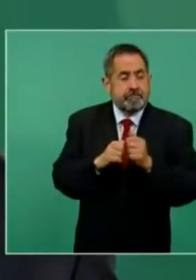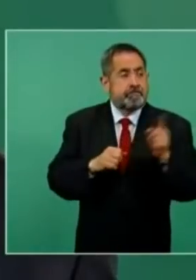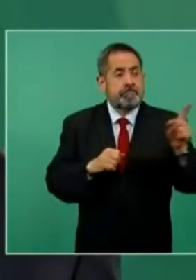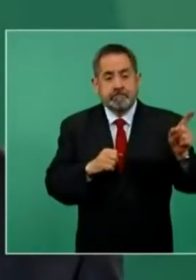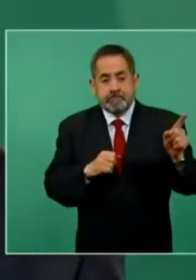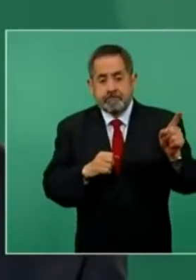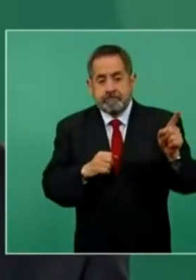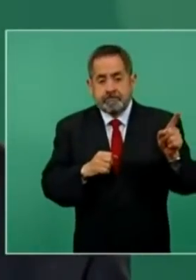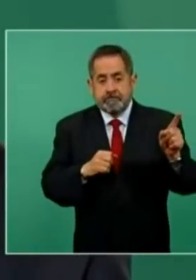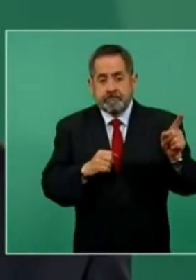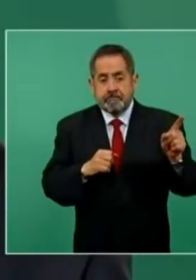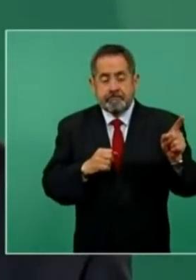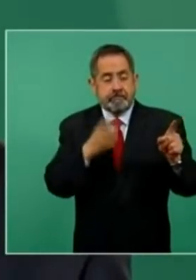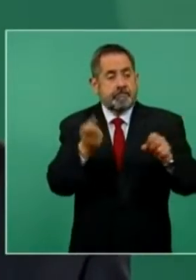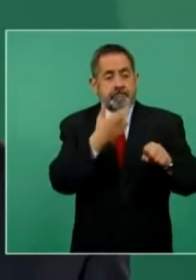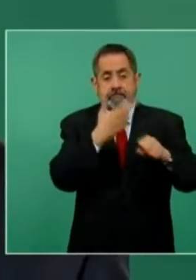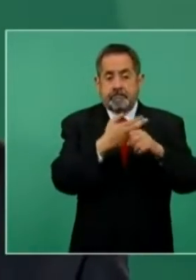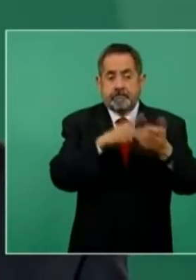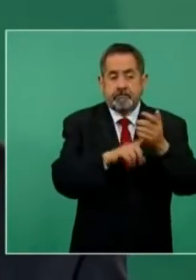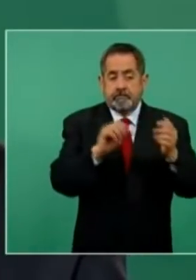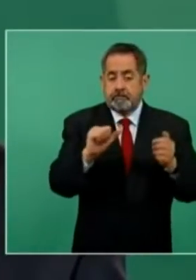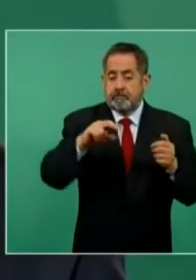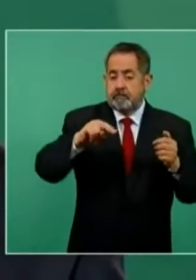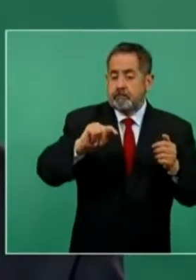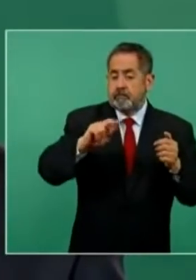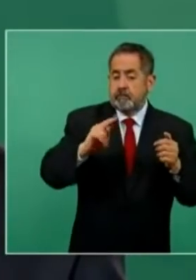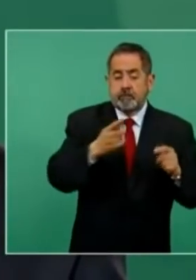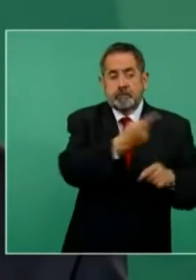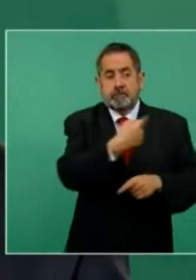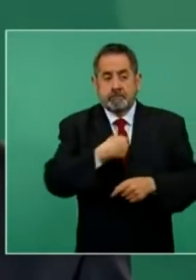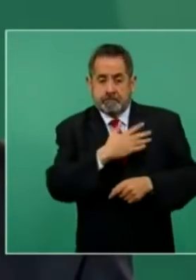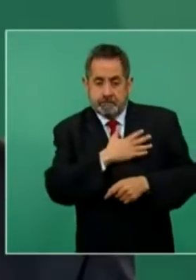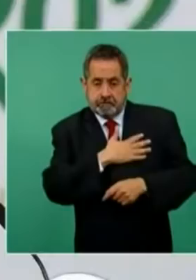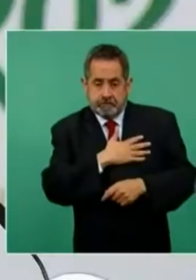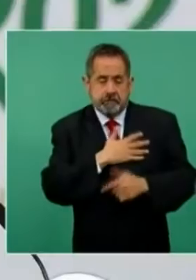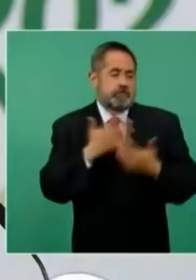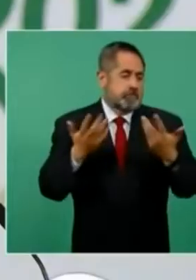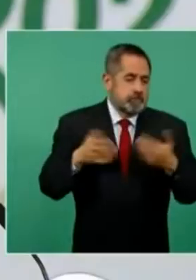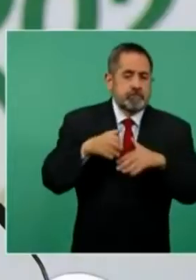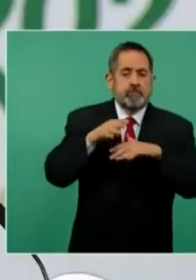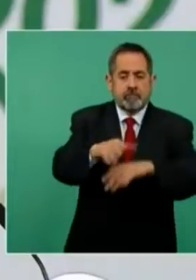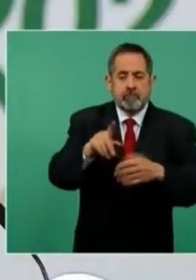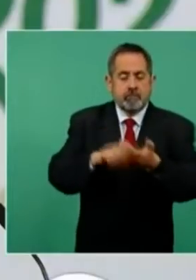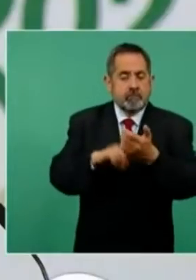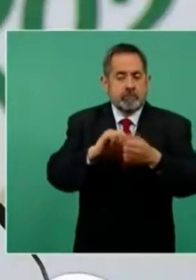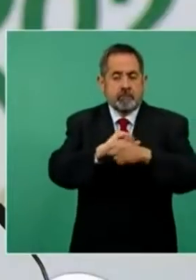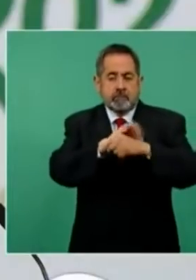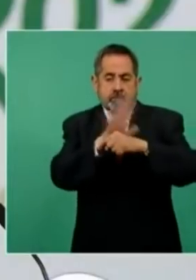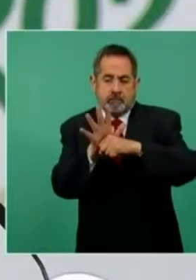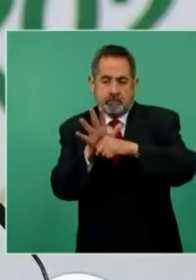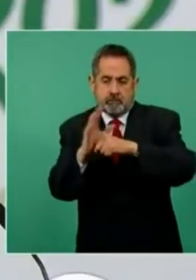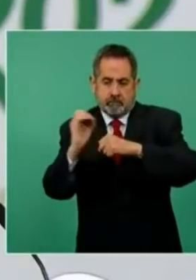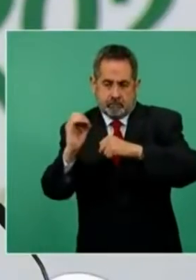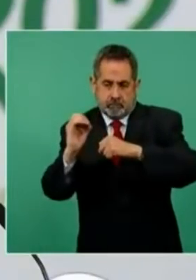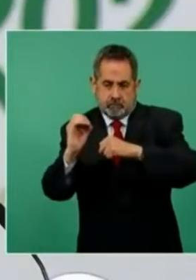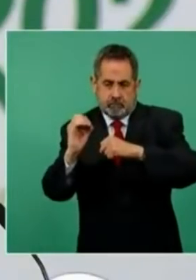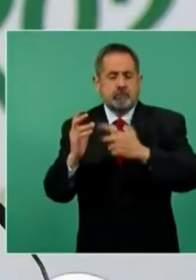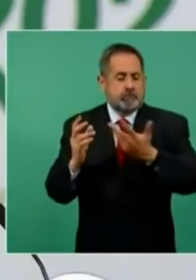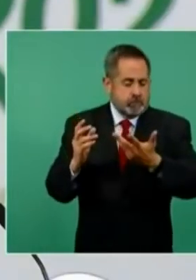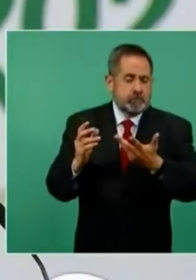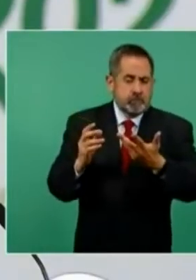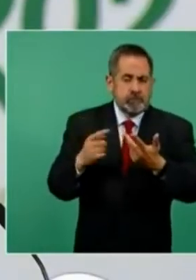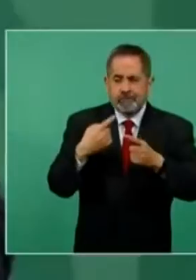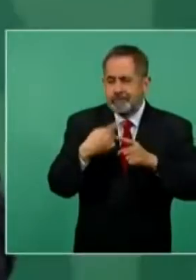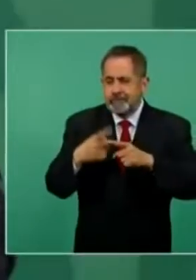por el secretario estado anthony blinken relativa a la variable la variante omicron y a las